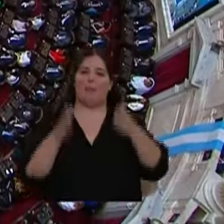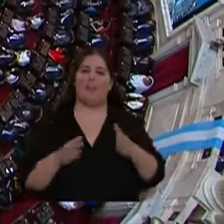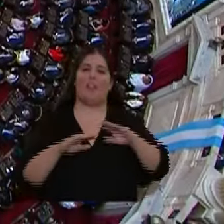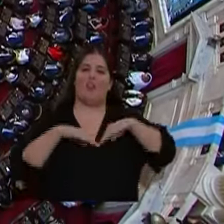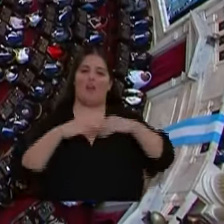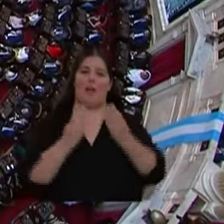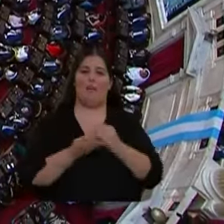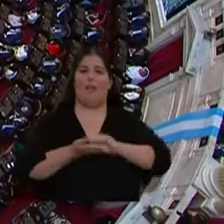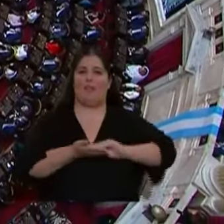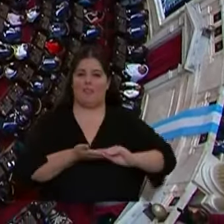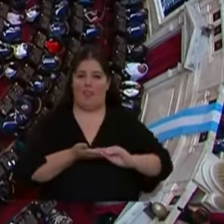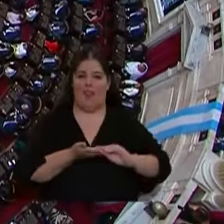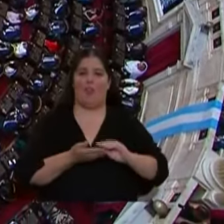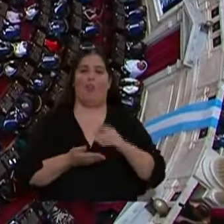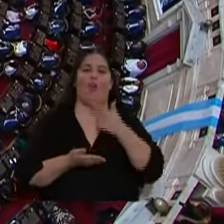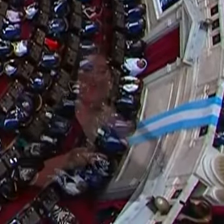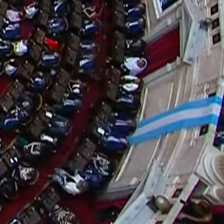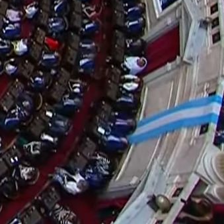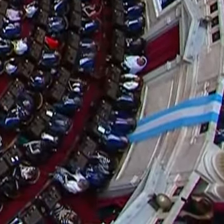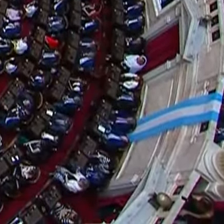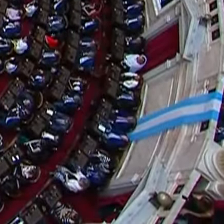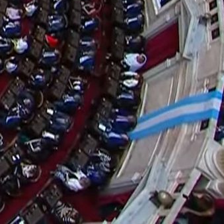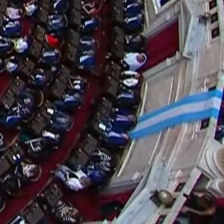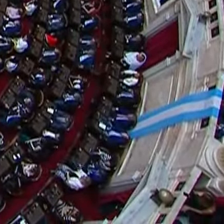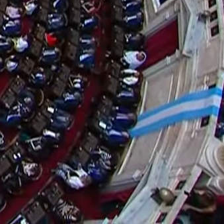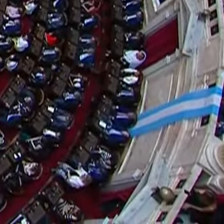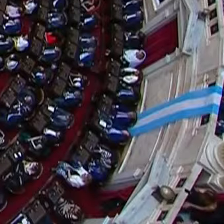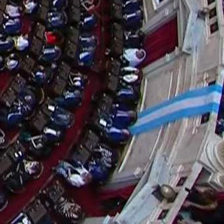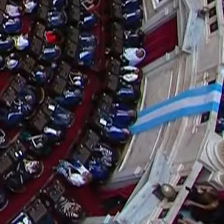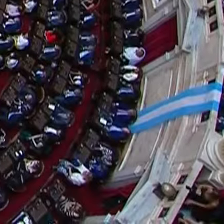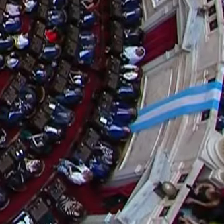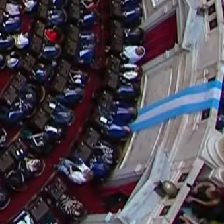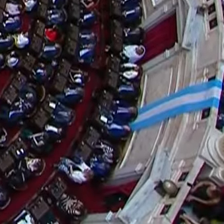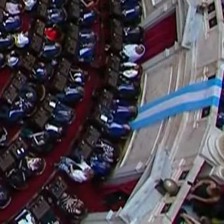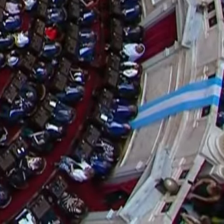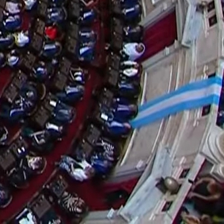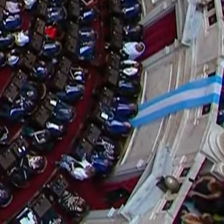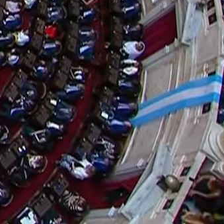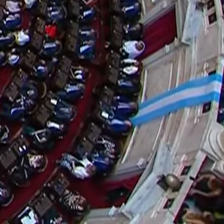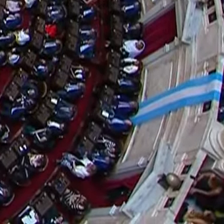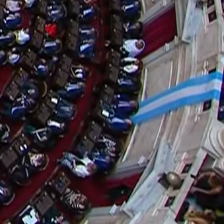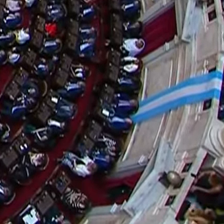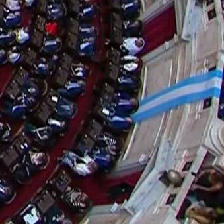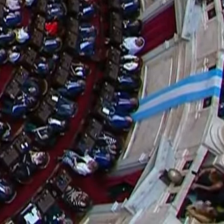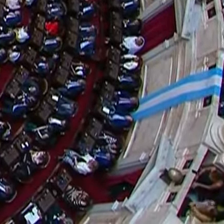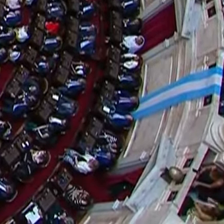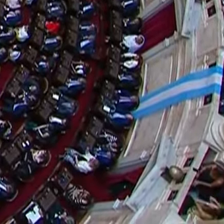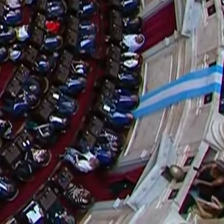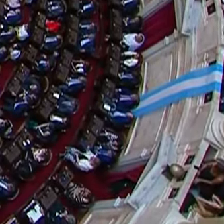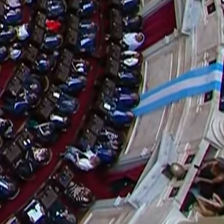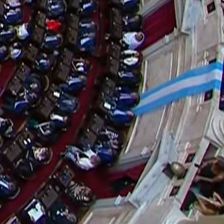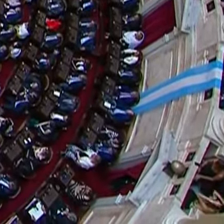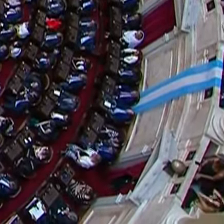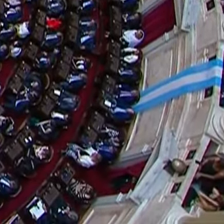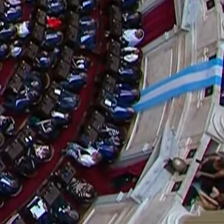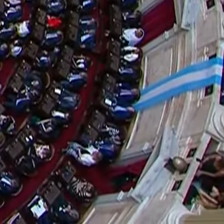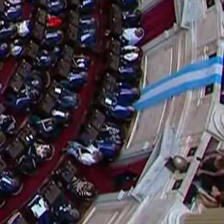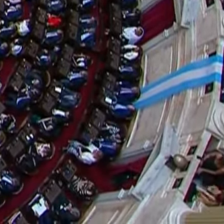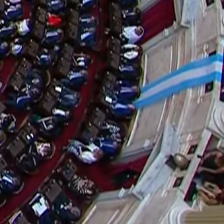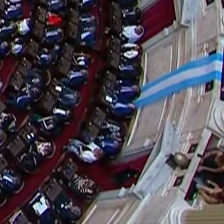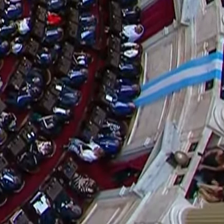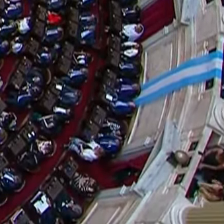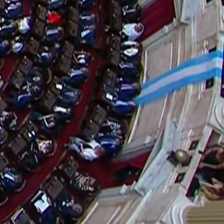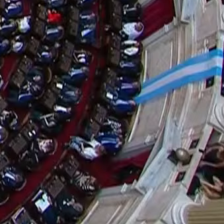Honorable Cámara de Senadores, doctor Agustín Giustiniani. Y el señor Secretario Parlamentario de la Honorable Cámara